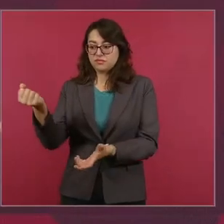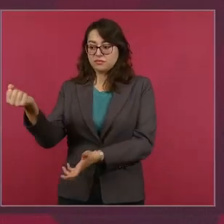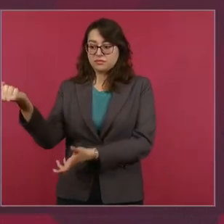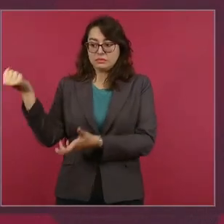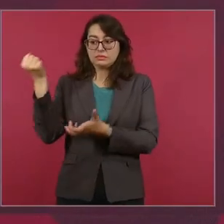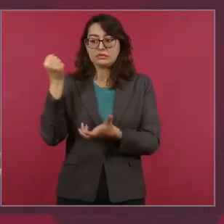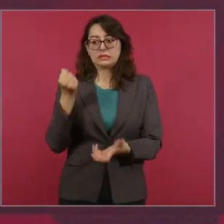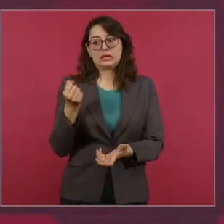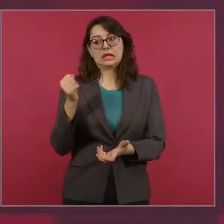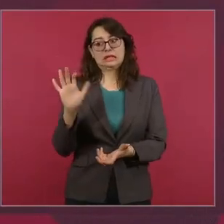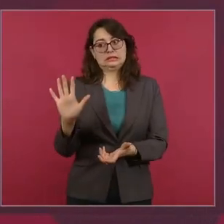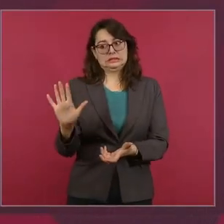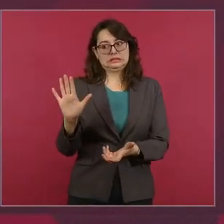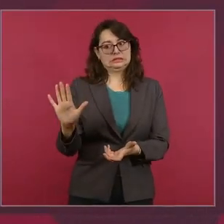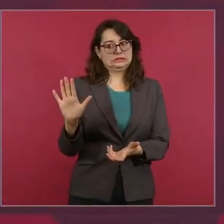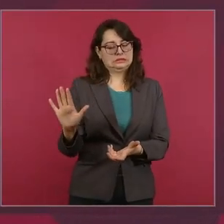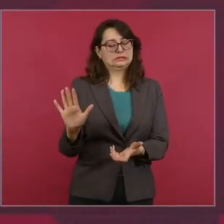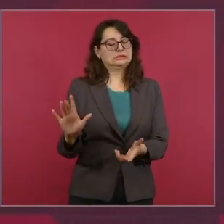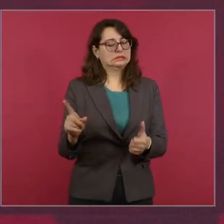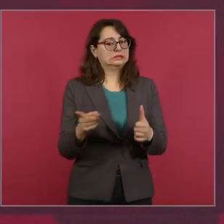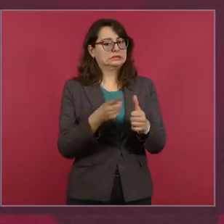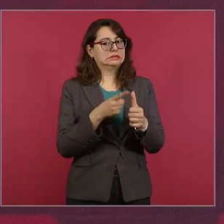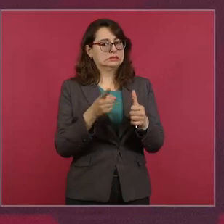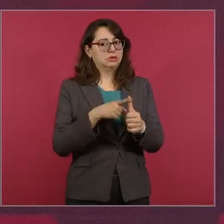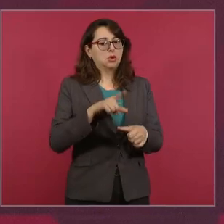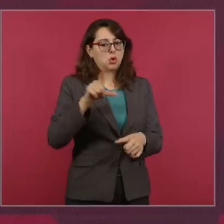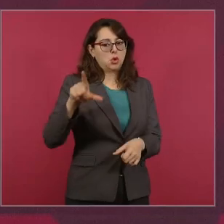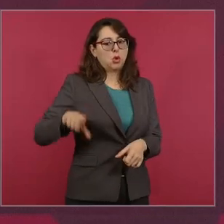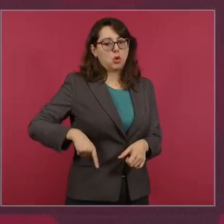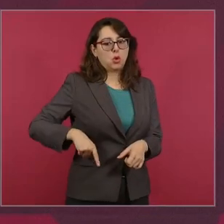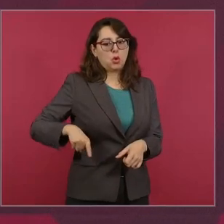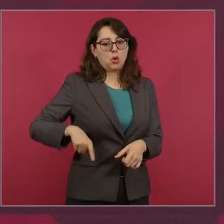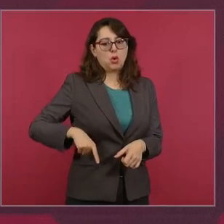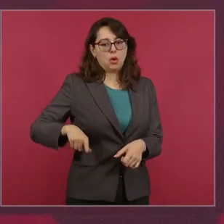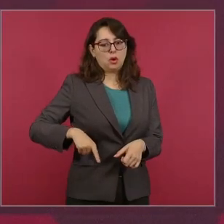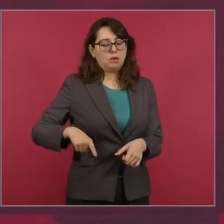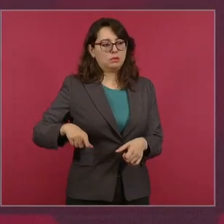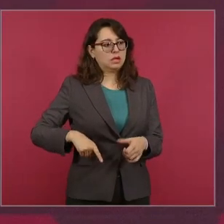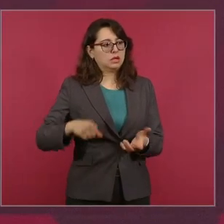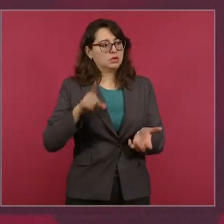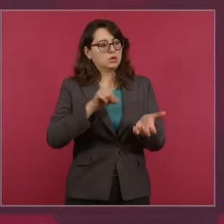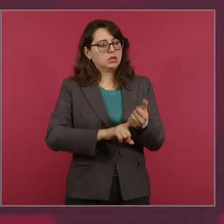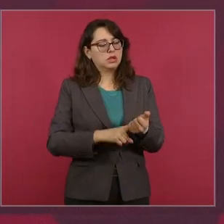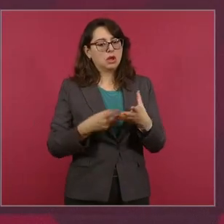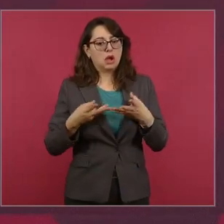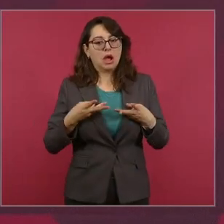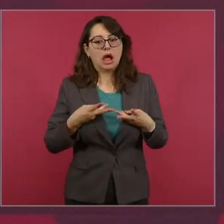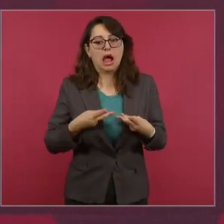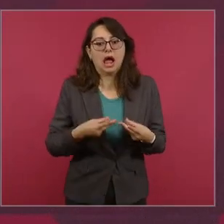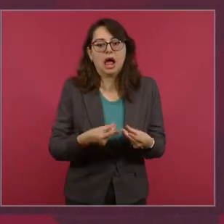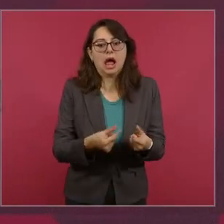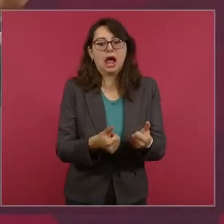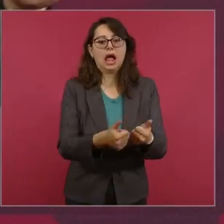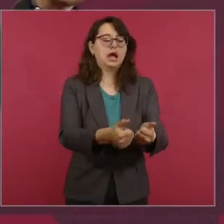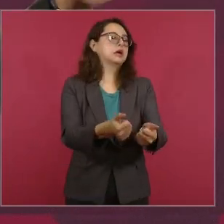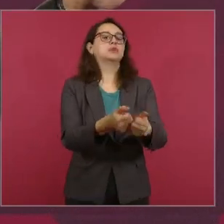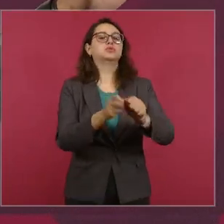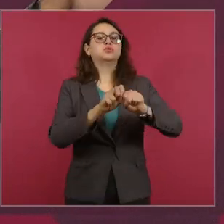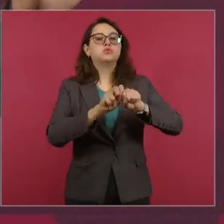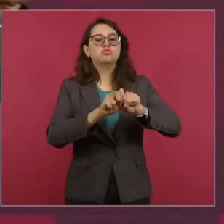mejor dicho, se pulverizaba